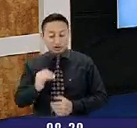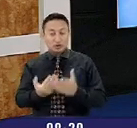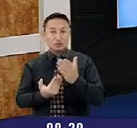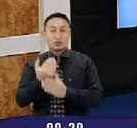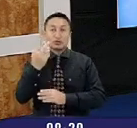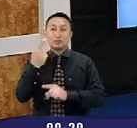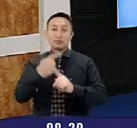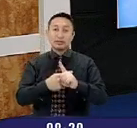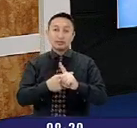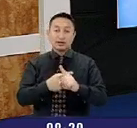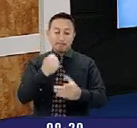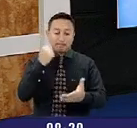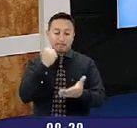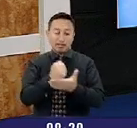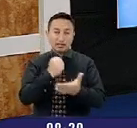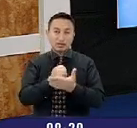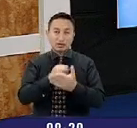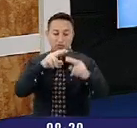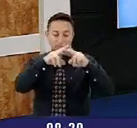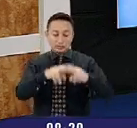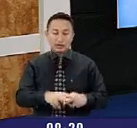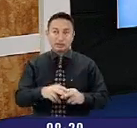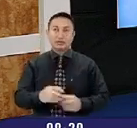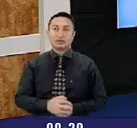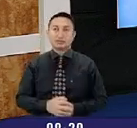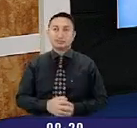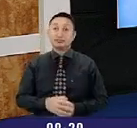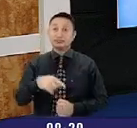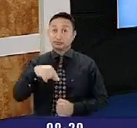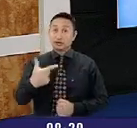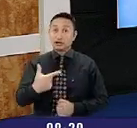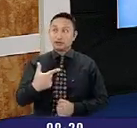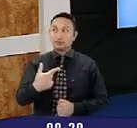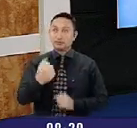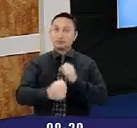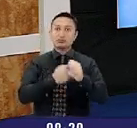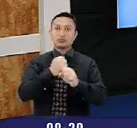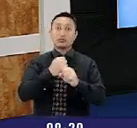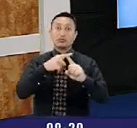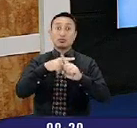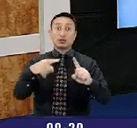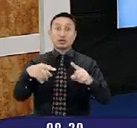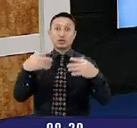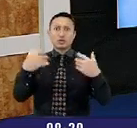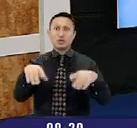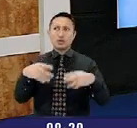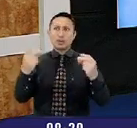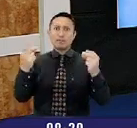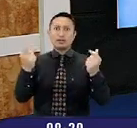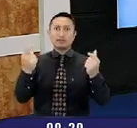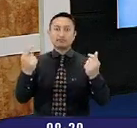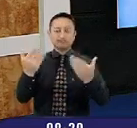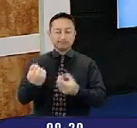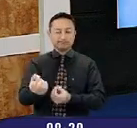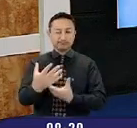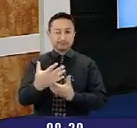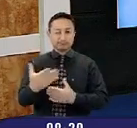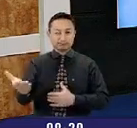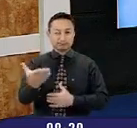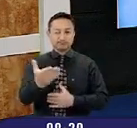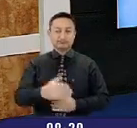mes, matriculación, revisión, y estamos mitad de año, ¿no? ¡Uy, cómo vuela el tiempo! Cuéntenos,